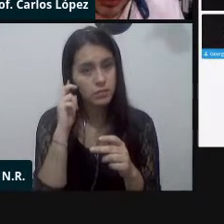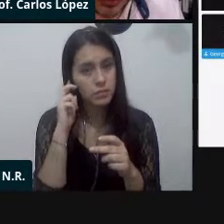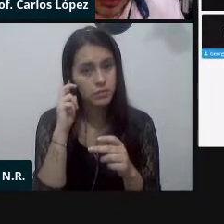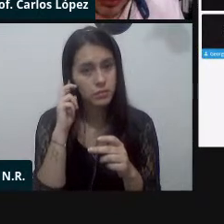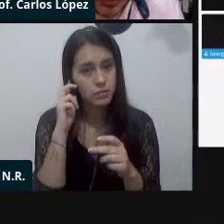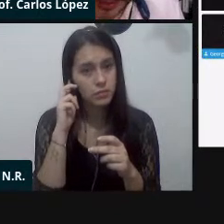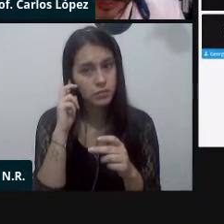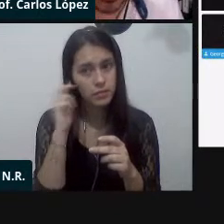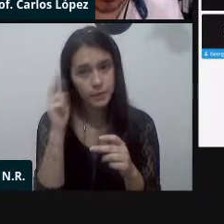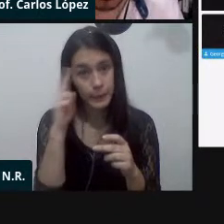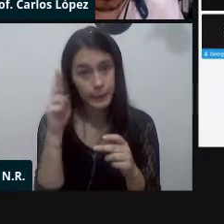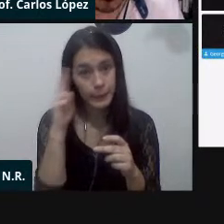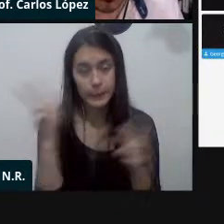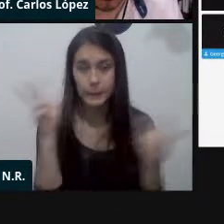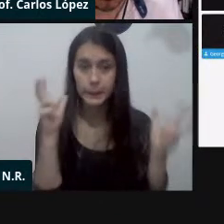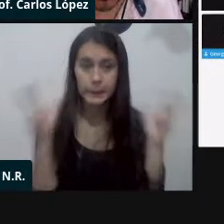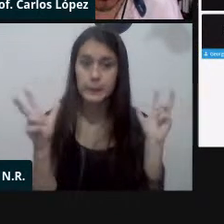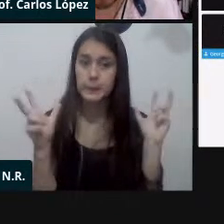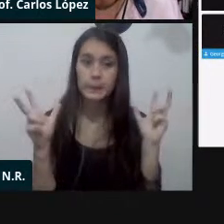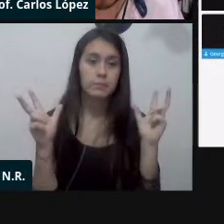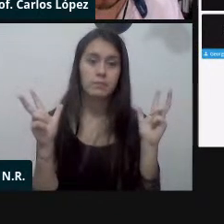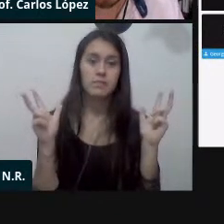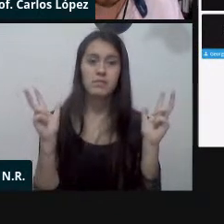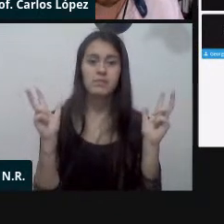Liliana. No está Liliana.